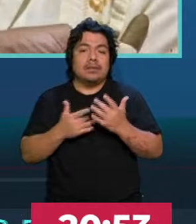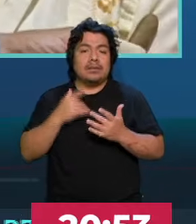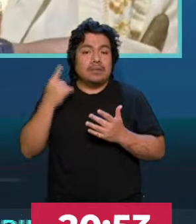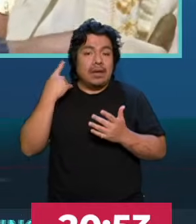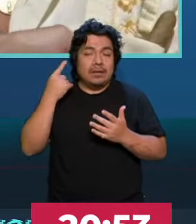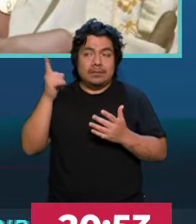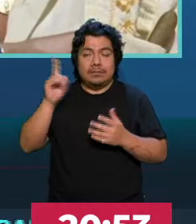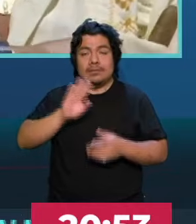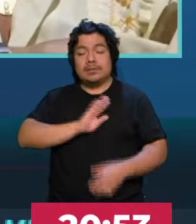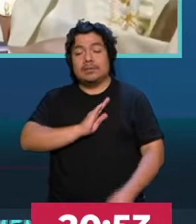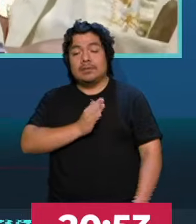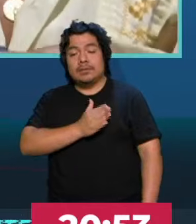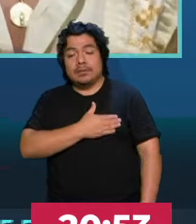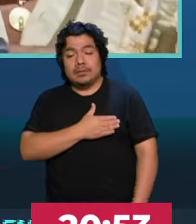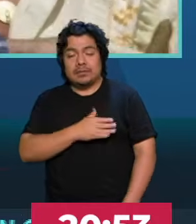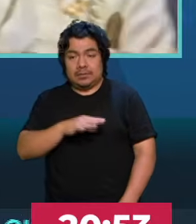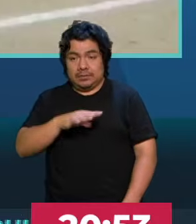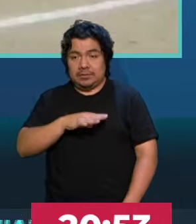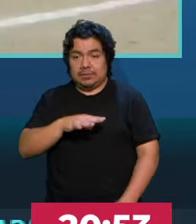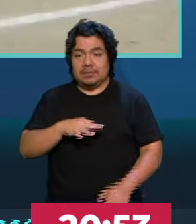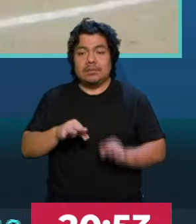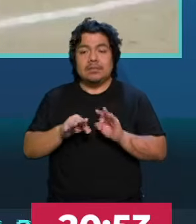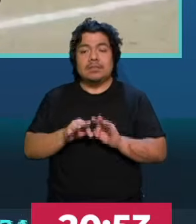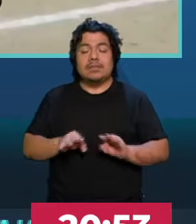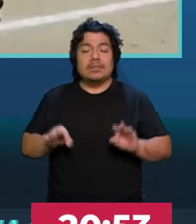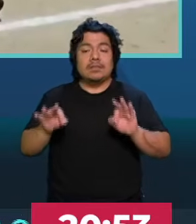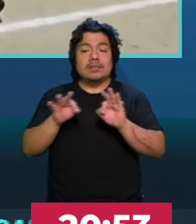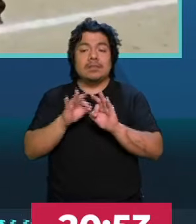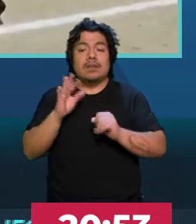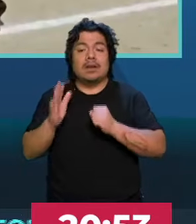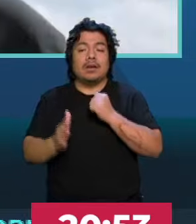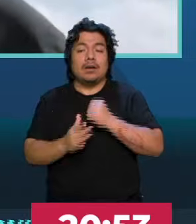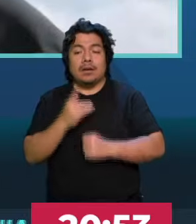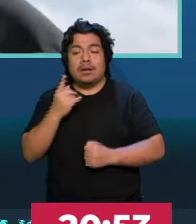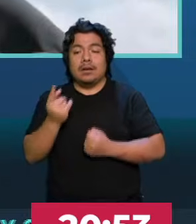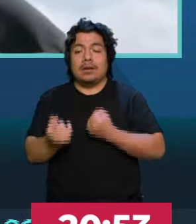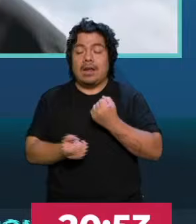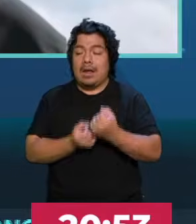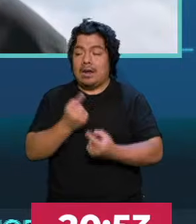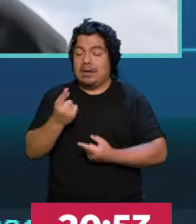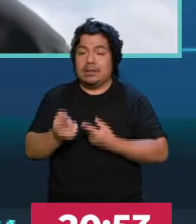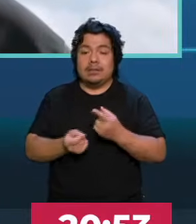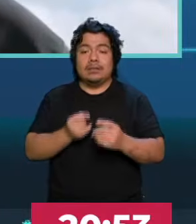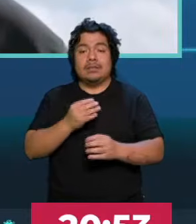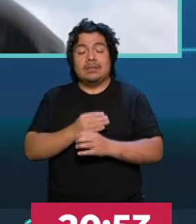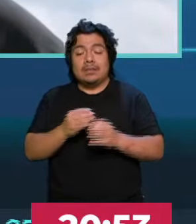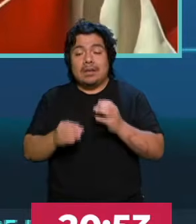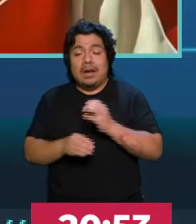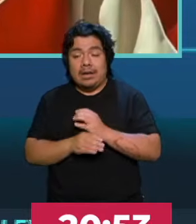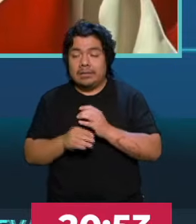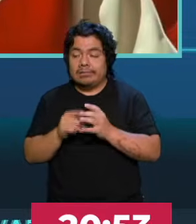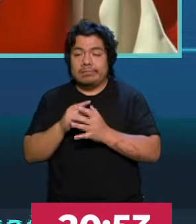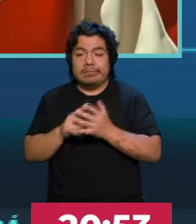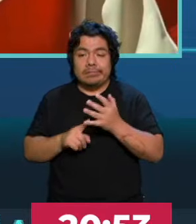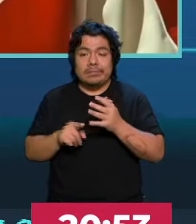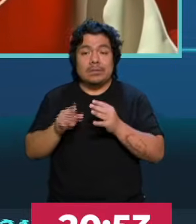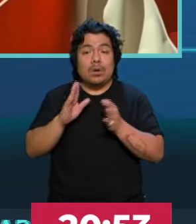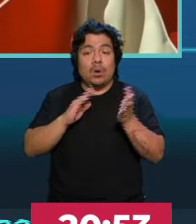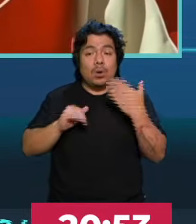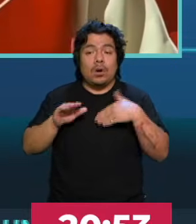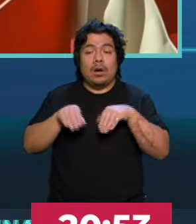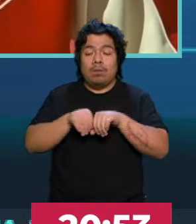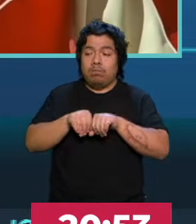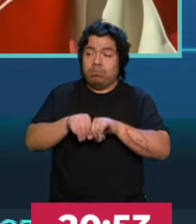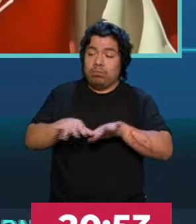audiovisual español que fue muy interesante porque estaban produciendo cosas que lograban llegar a muchas partes del mundo,